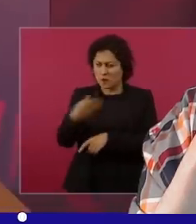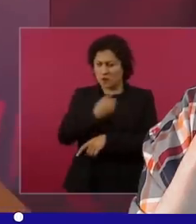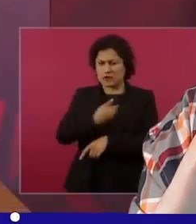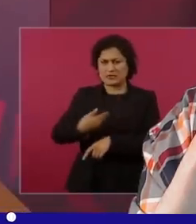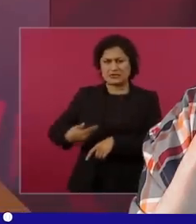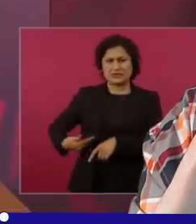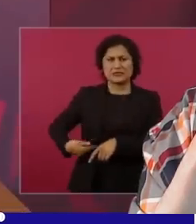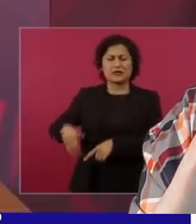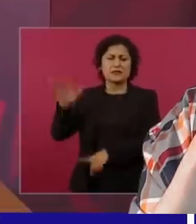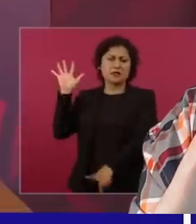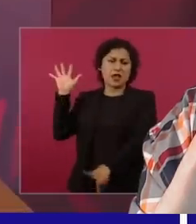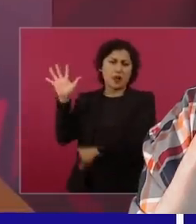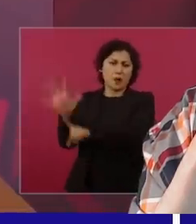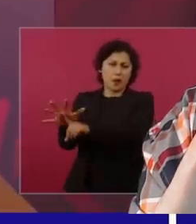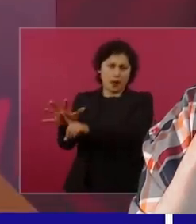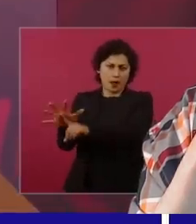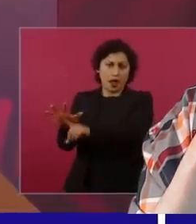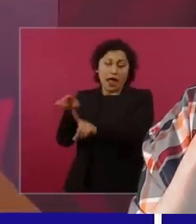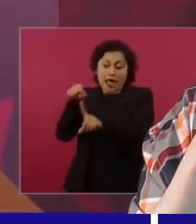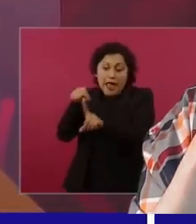cuando iba a la embajada nuestra